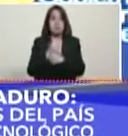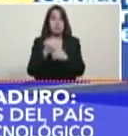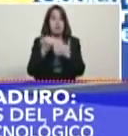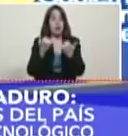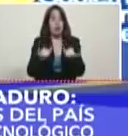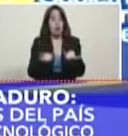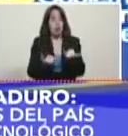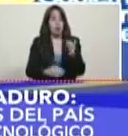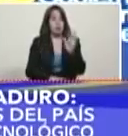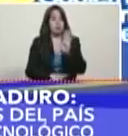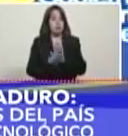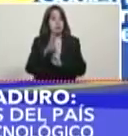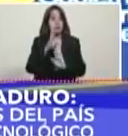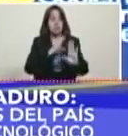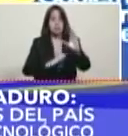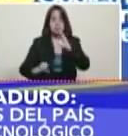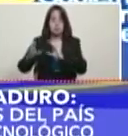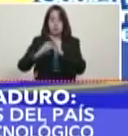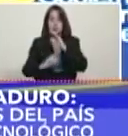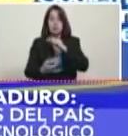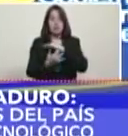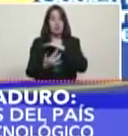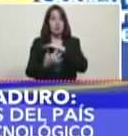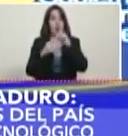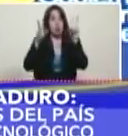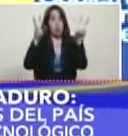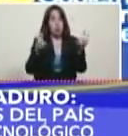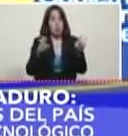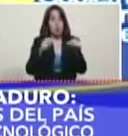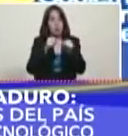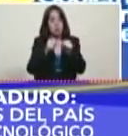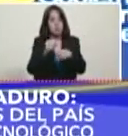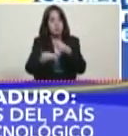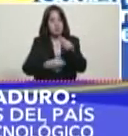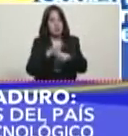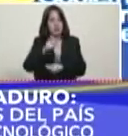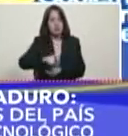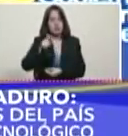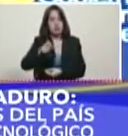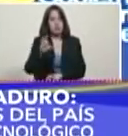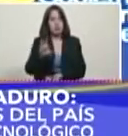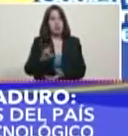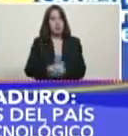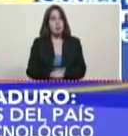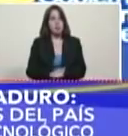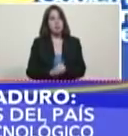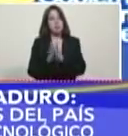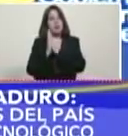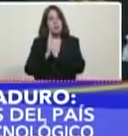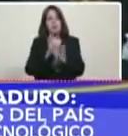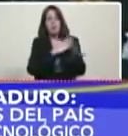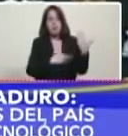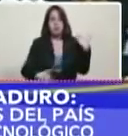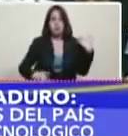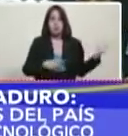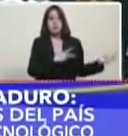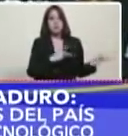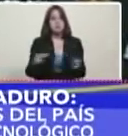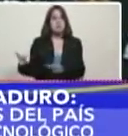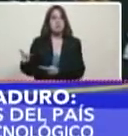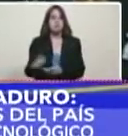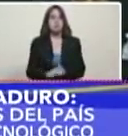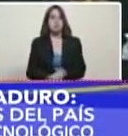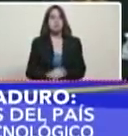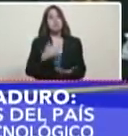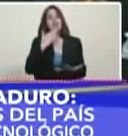del desarrollo de la ciencia, la tecnología y la innovación aplicada a las necesidades de un país. Por favor, vicepresidenta. Muchísimas gracias,